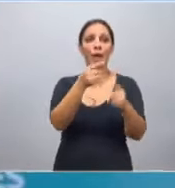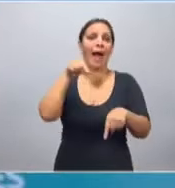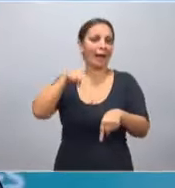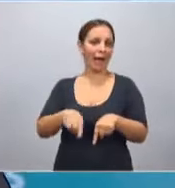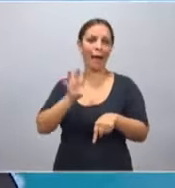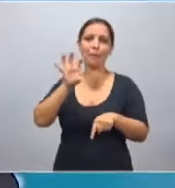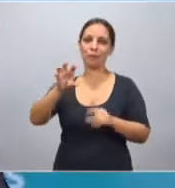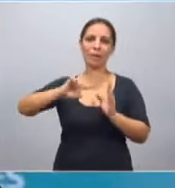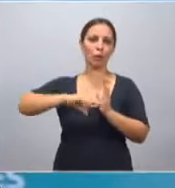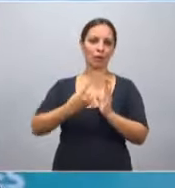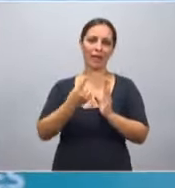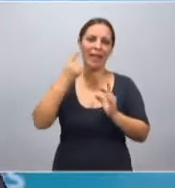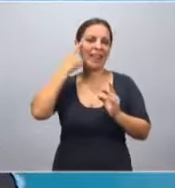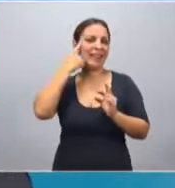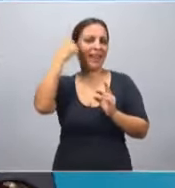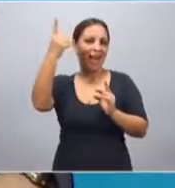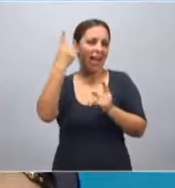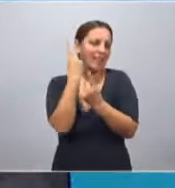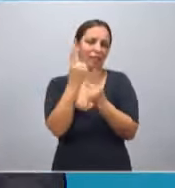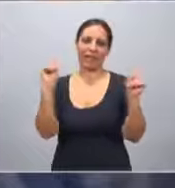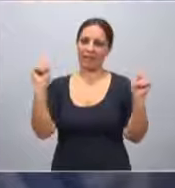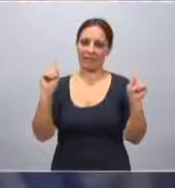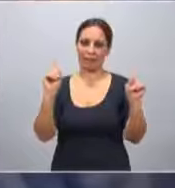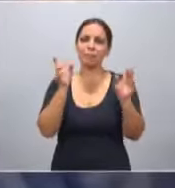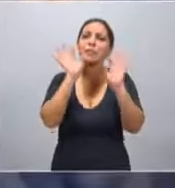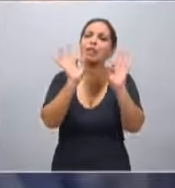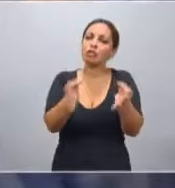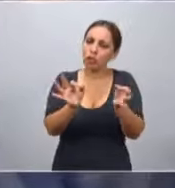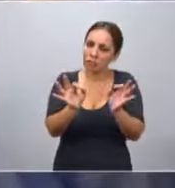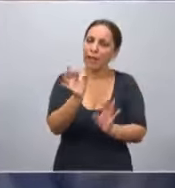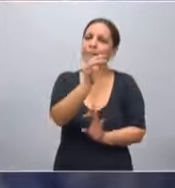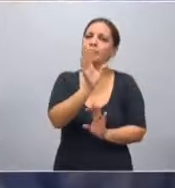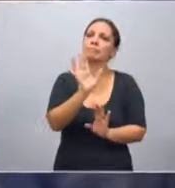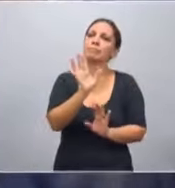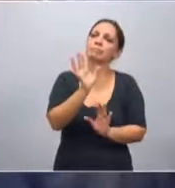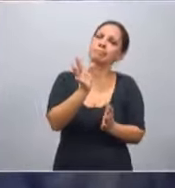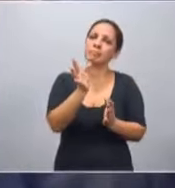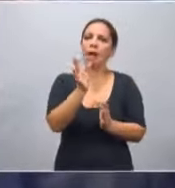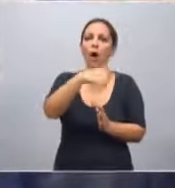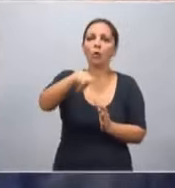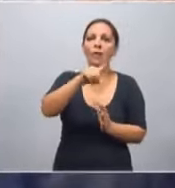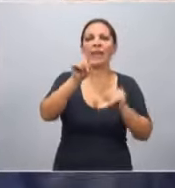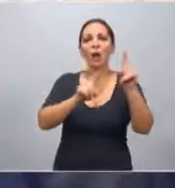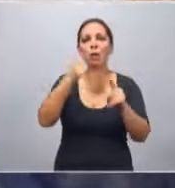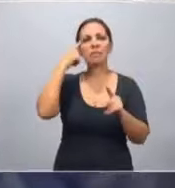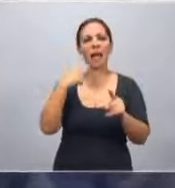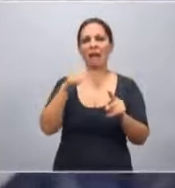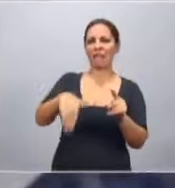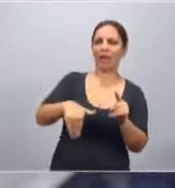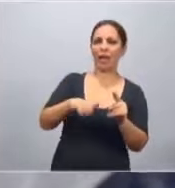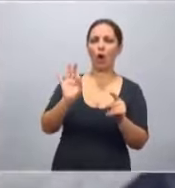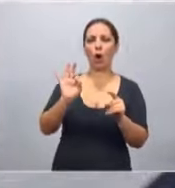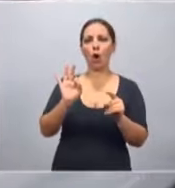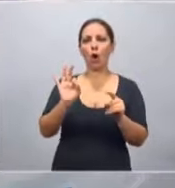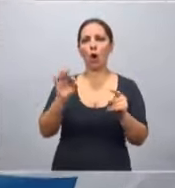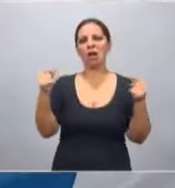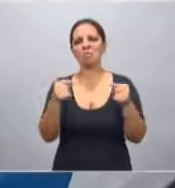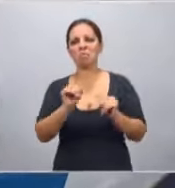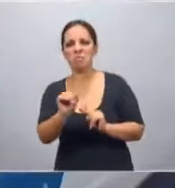Aires tenemos una idea distinta que yo sé que les puede resultar un poco fea agresiva O tal vez